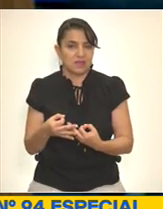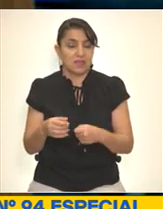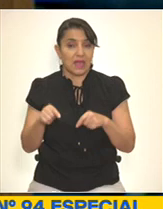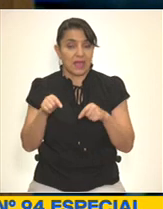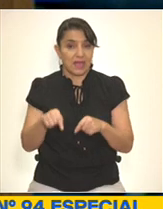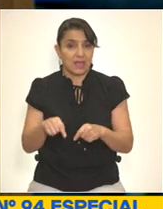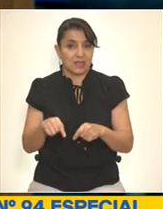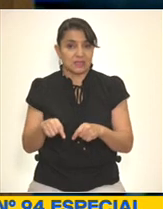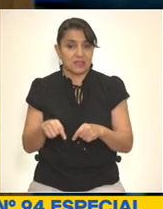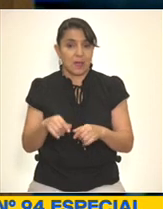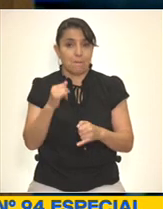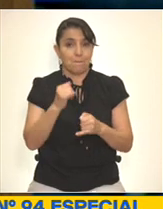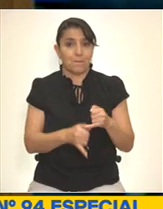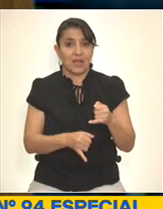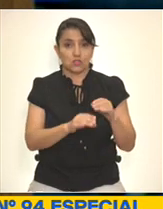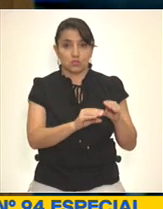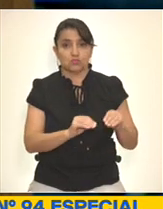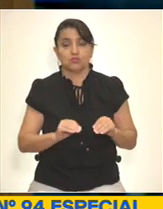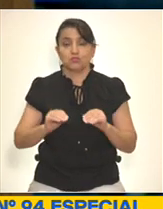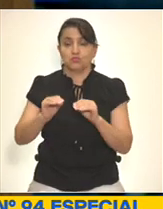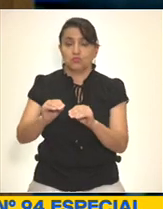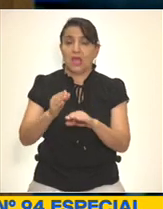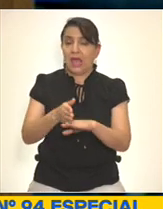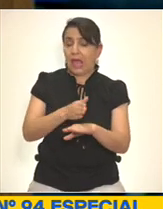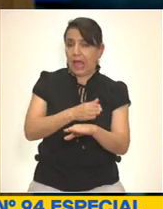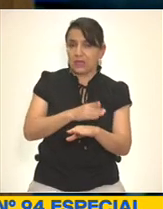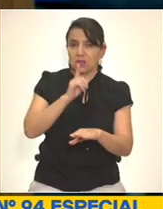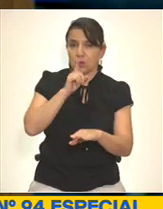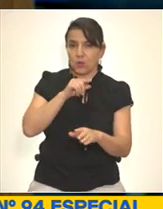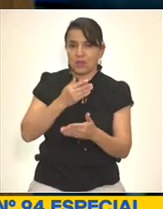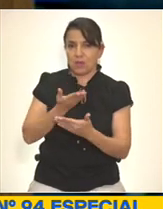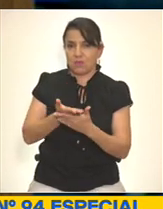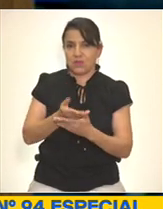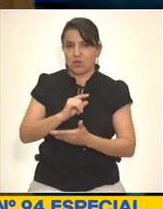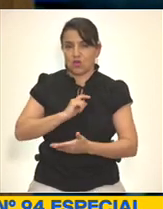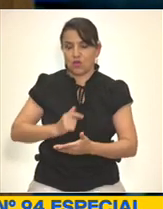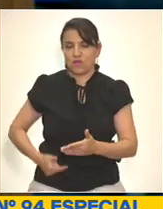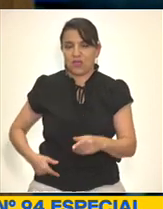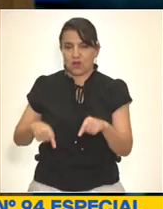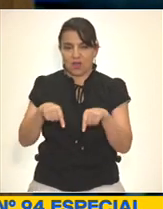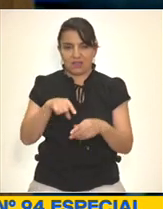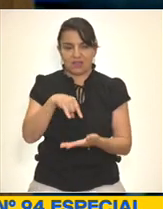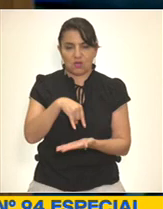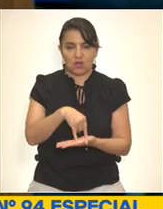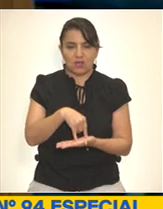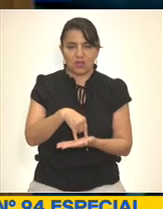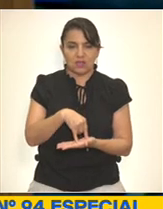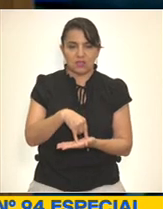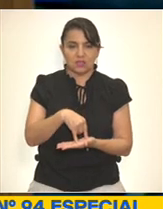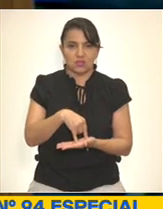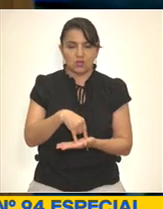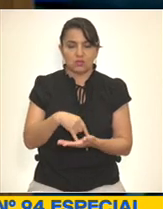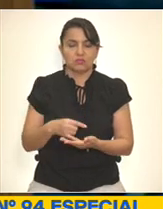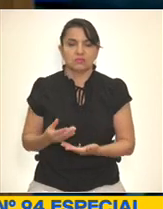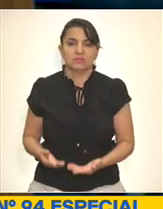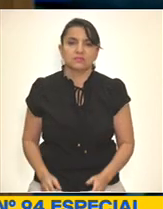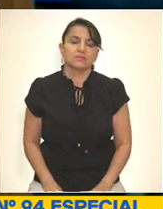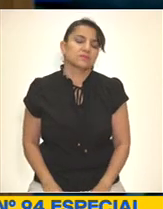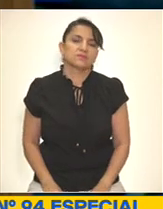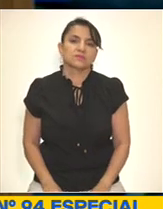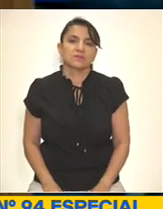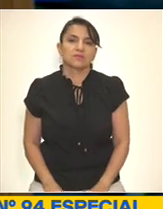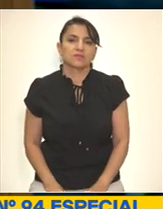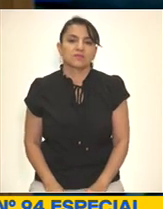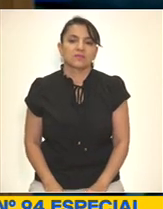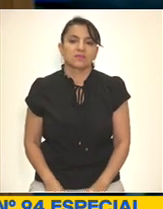renovación fuera la última que solicitara el gobierno a este Congreso con la actual frecuencia. A